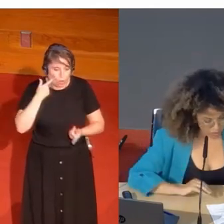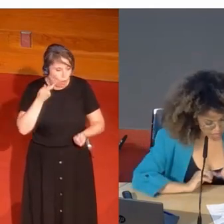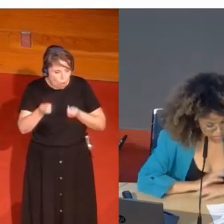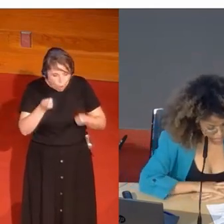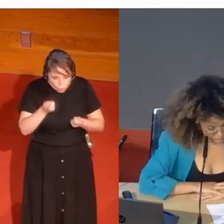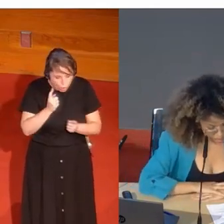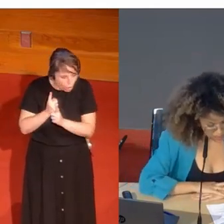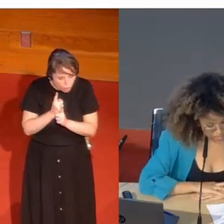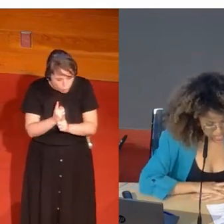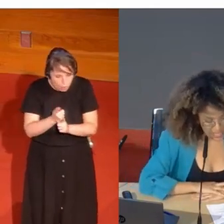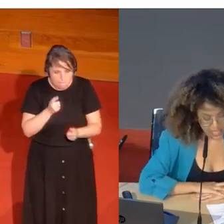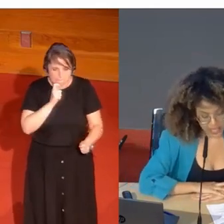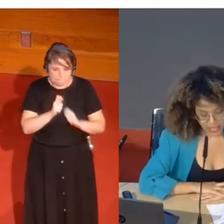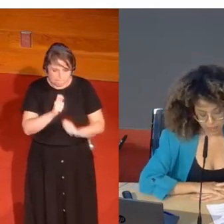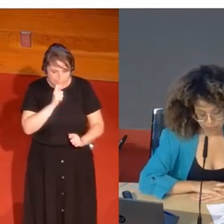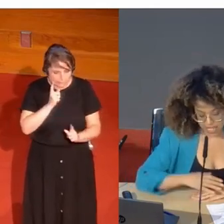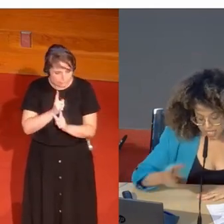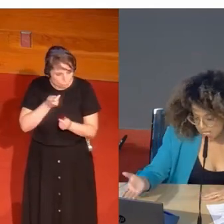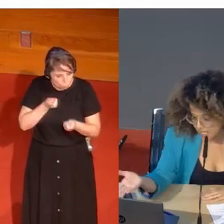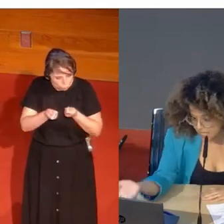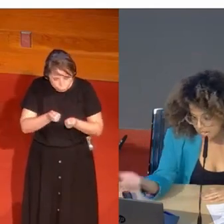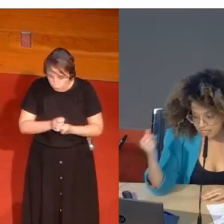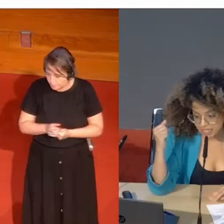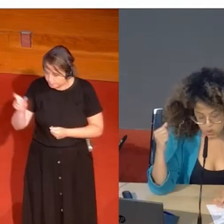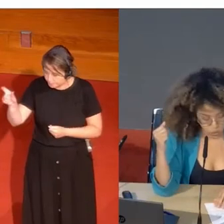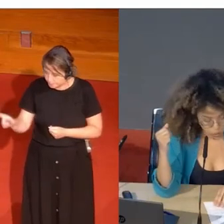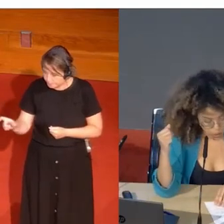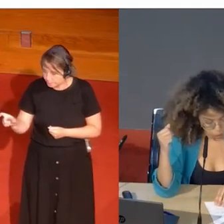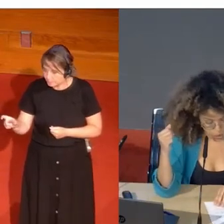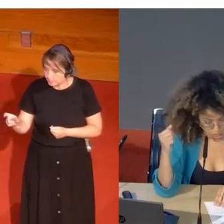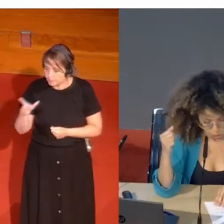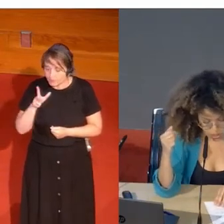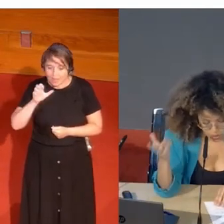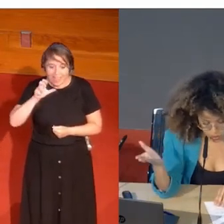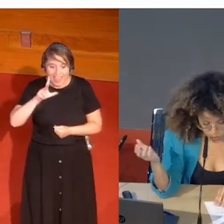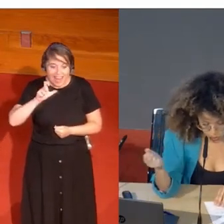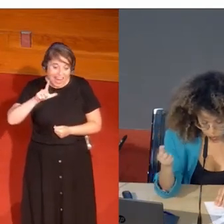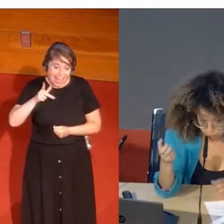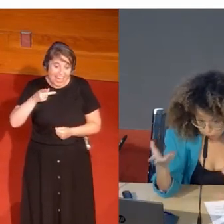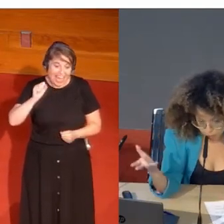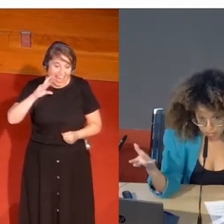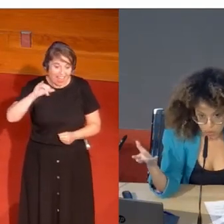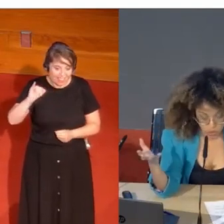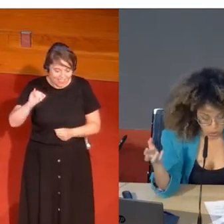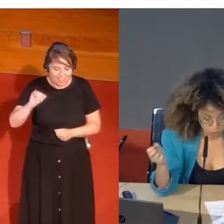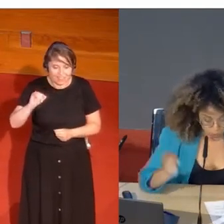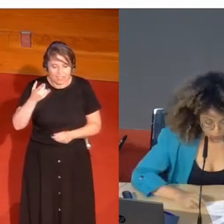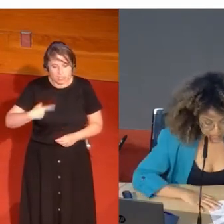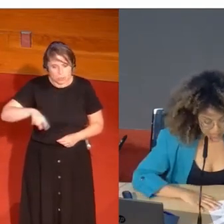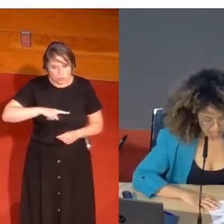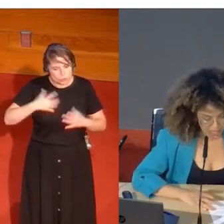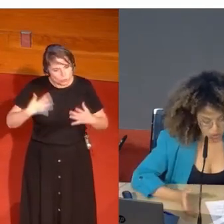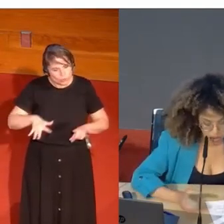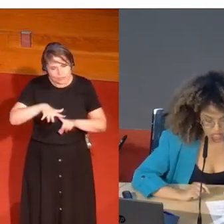controlando cada vez más la la prensa e é el kadi es uno de los es un caso pues para nosotros